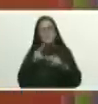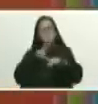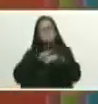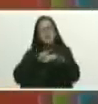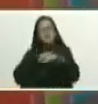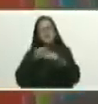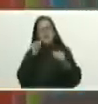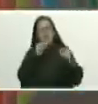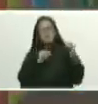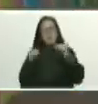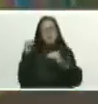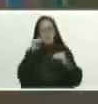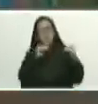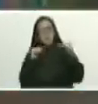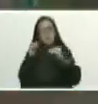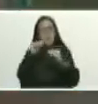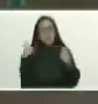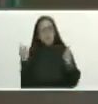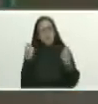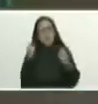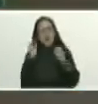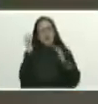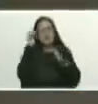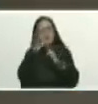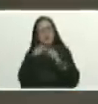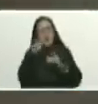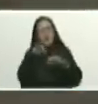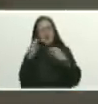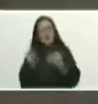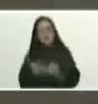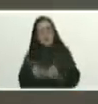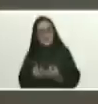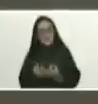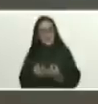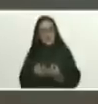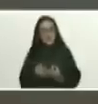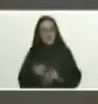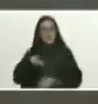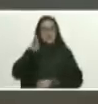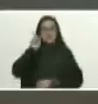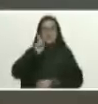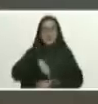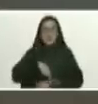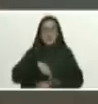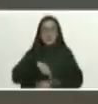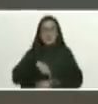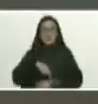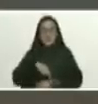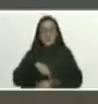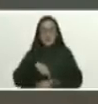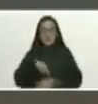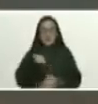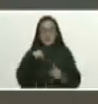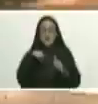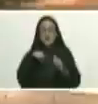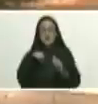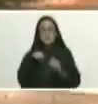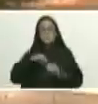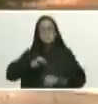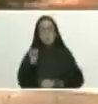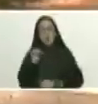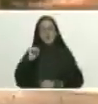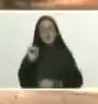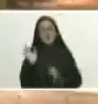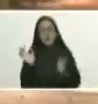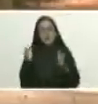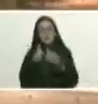médico popular para la salud de todas estas familias, donde además también está la estación de la policía